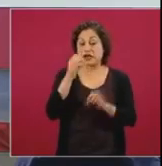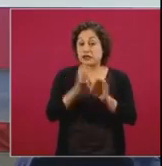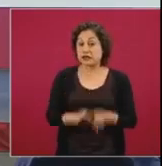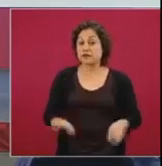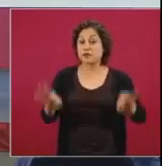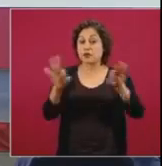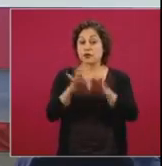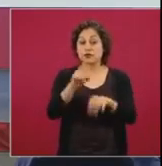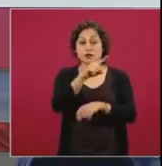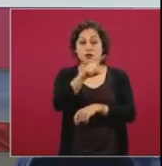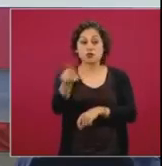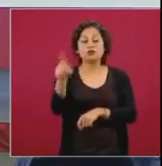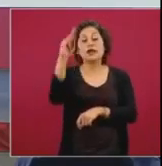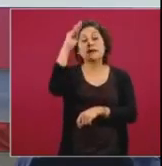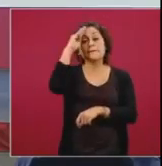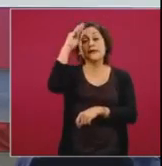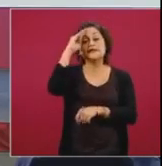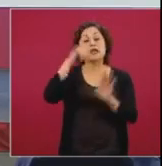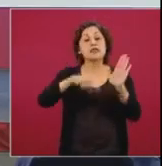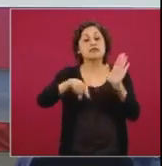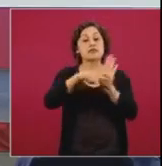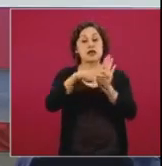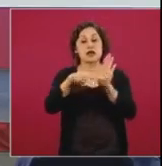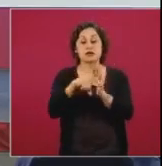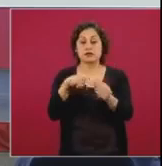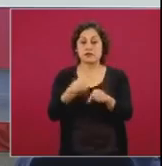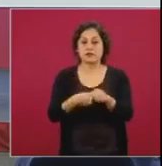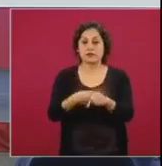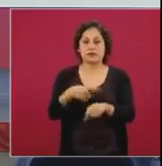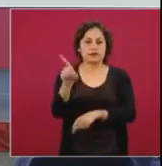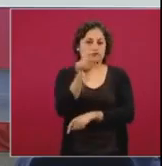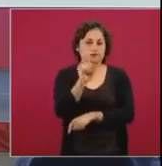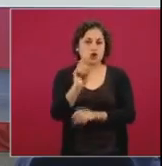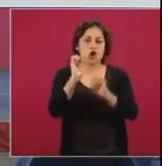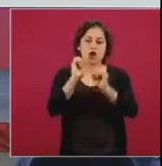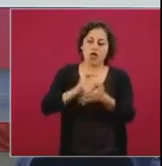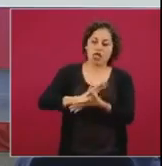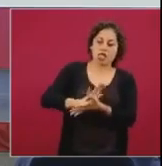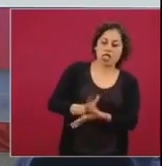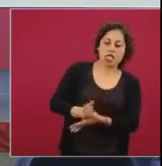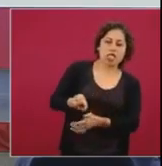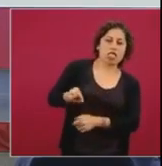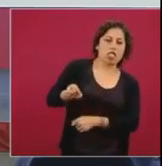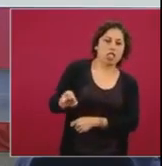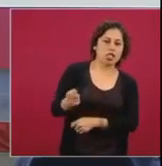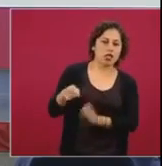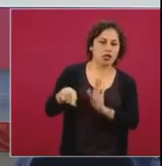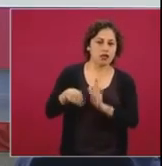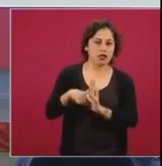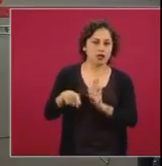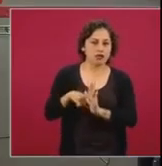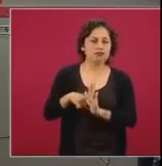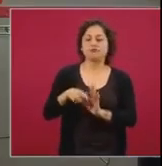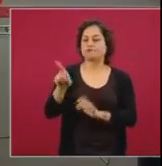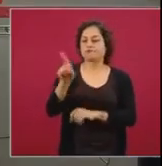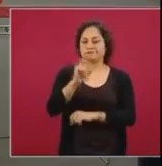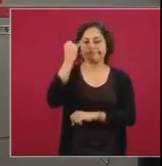no a la discriminación. Suena muy bonito y a veces nosotros mismos podemos llegar a decir, sí, yo no discrimino, yo no estigmatizo.